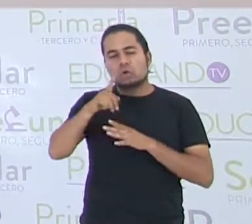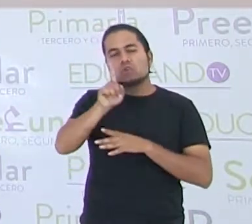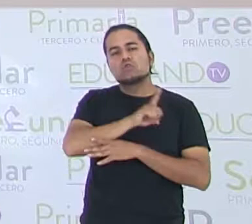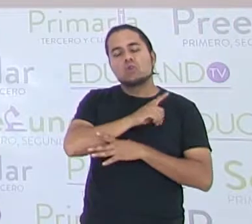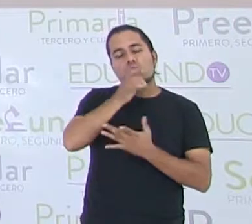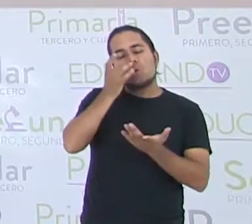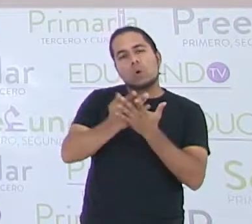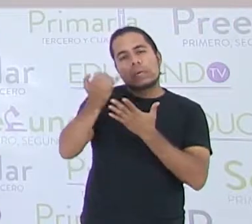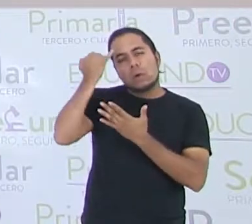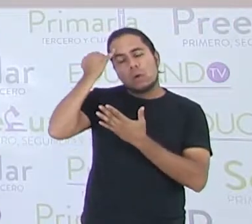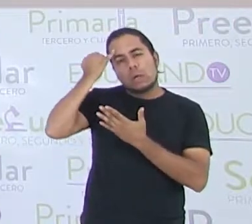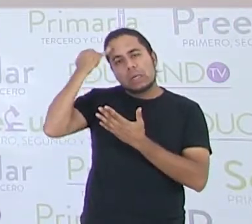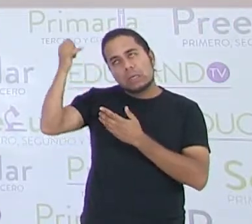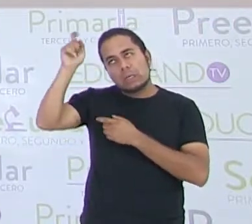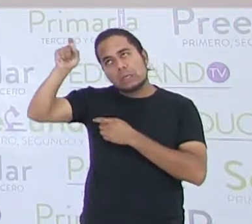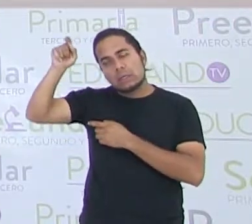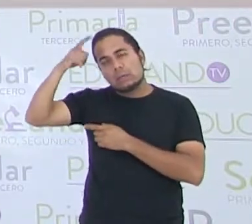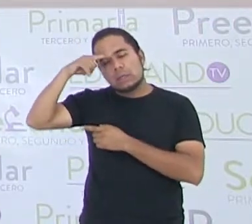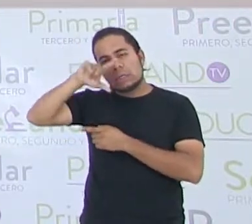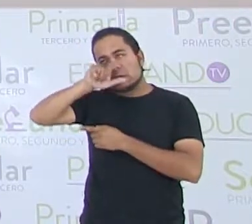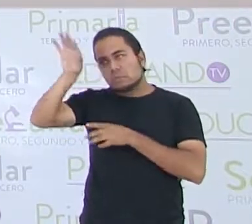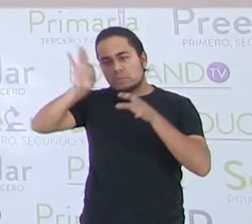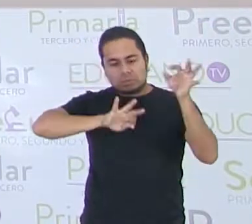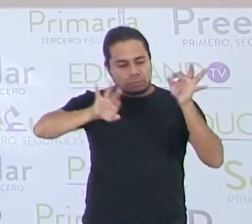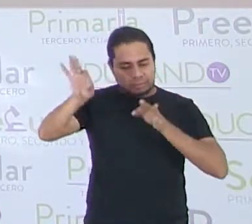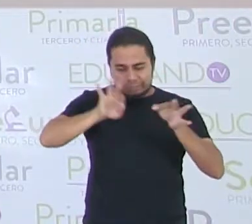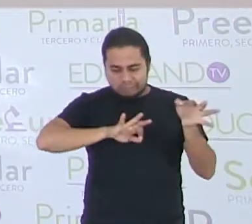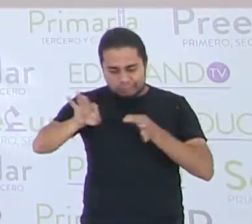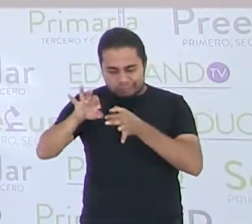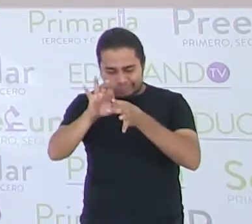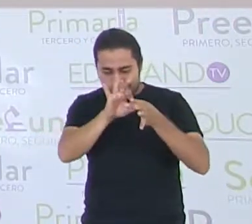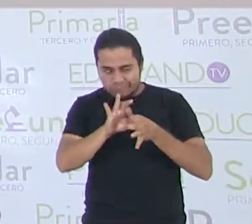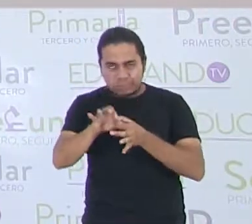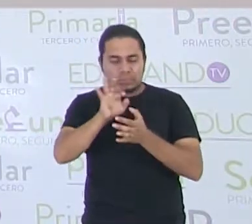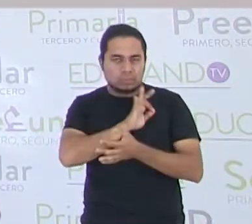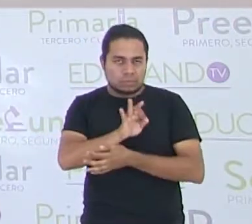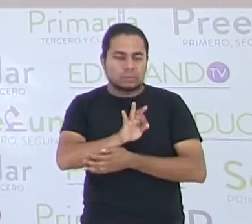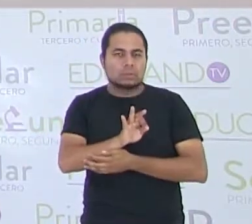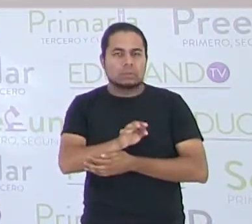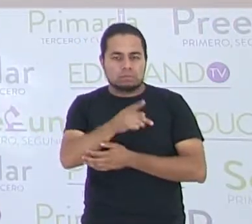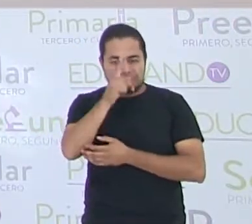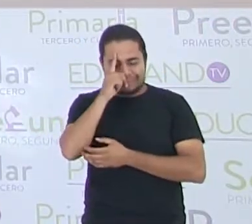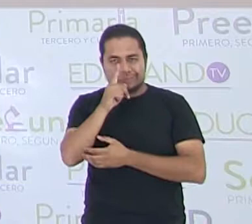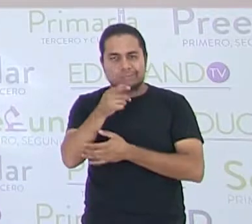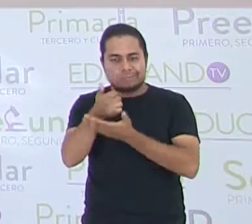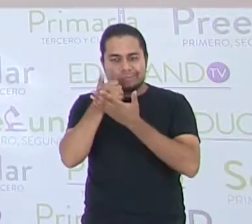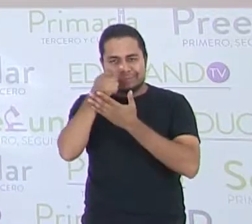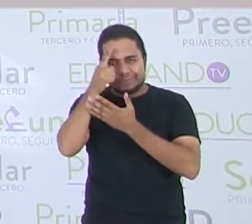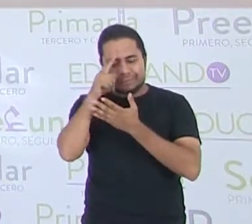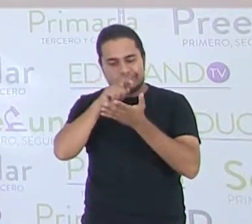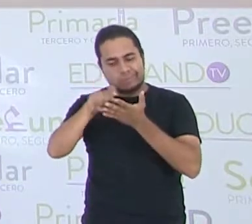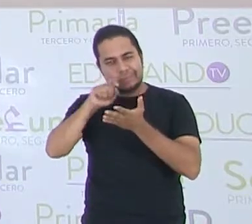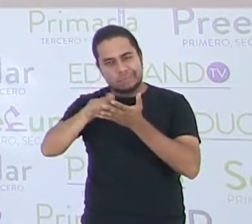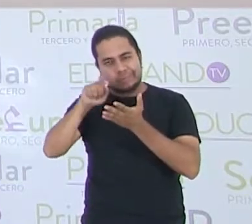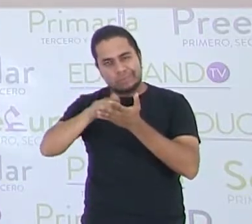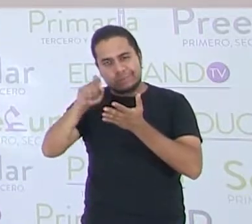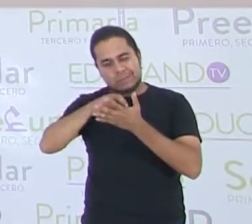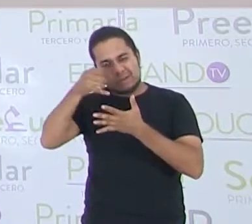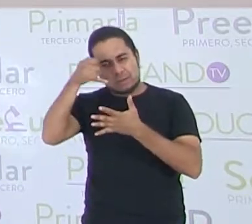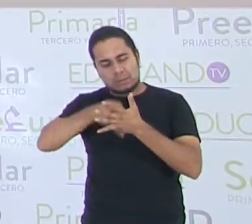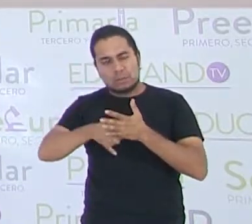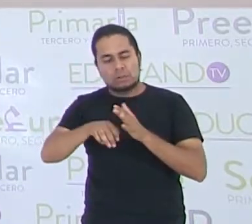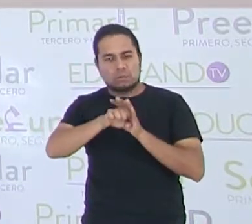ideas que me van a llevar a escribir la historia, que me van a guiar. Podemos decir entonces que Max